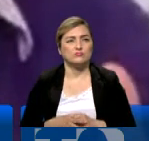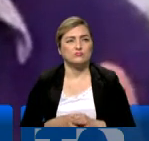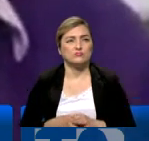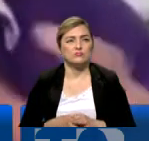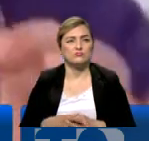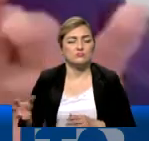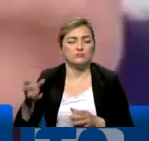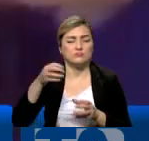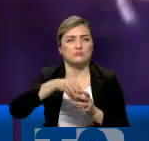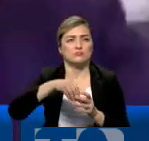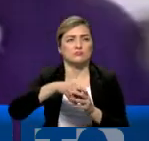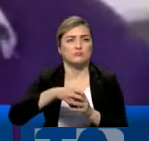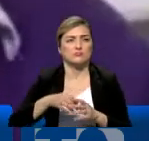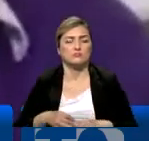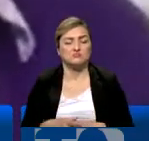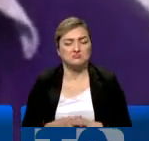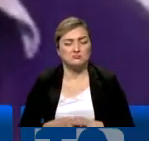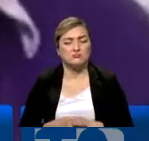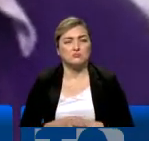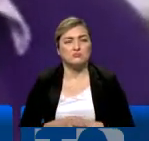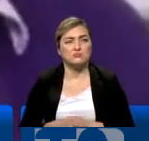ese plástico para que la maleta no se viera